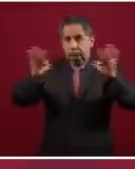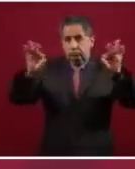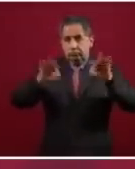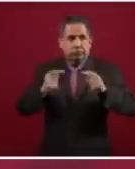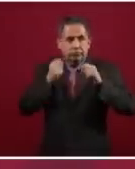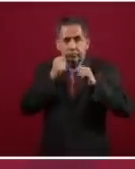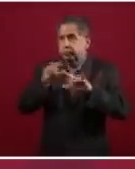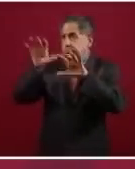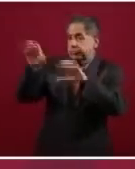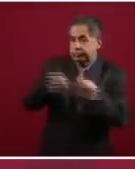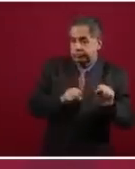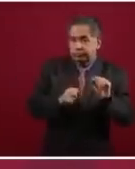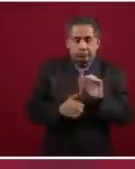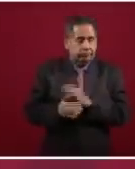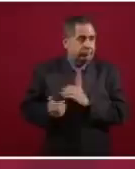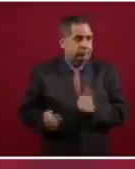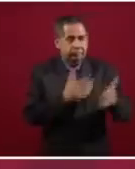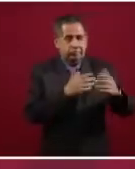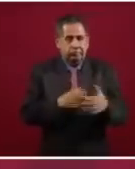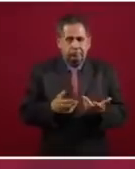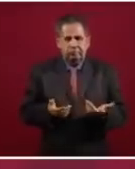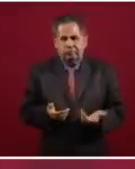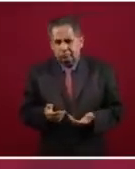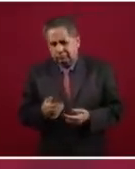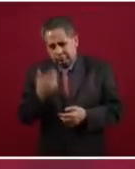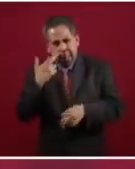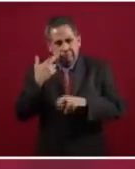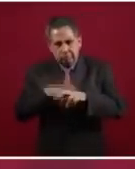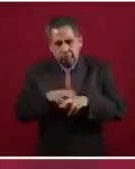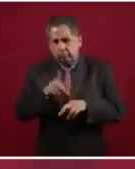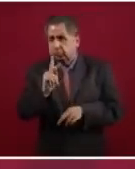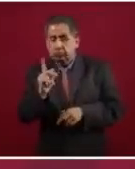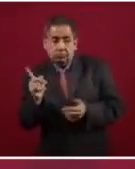en el patio. Y los grandes ladrones